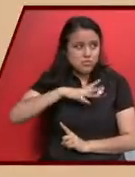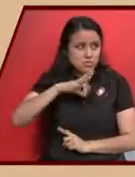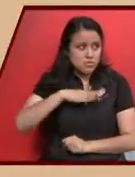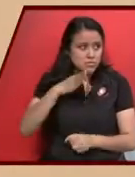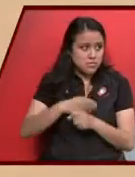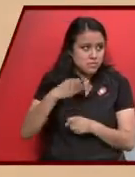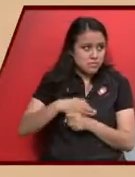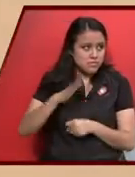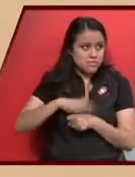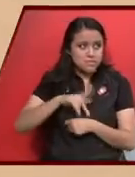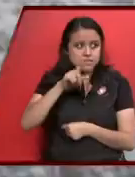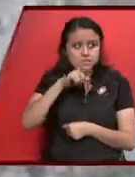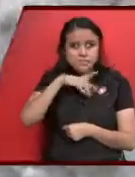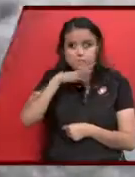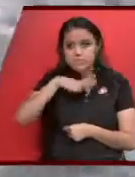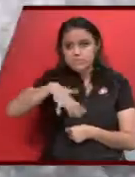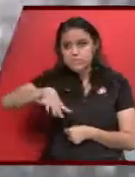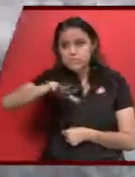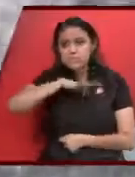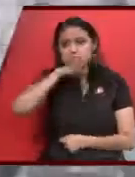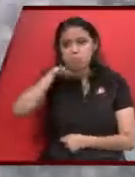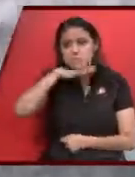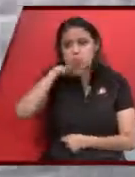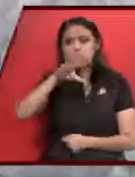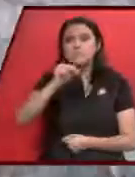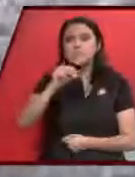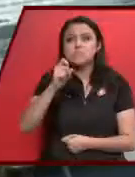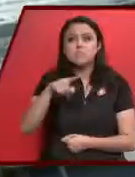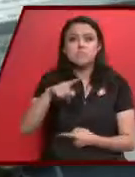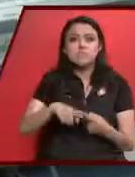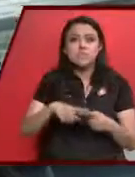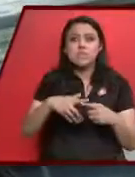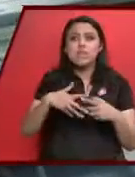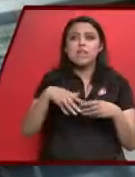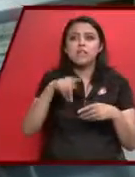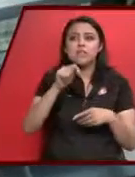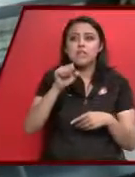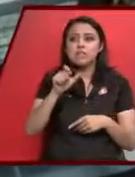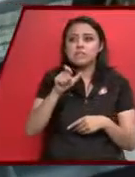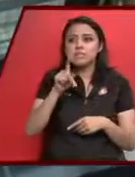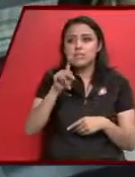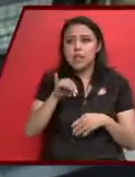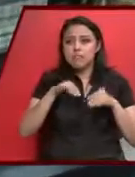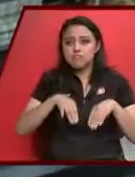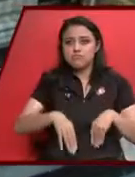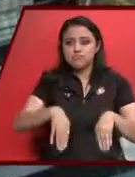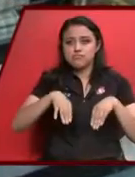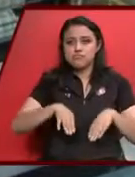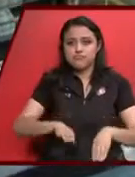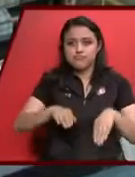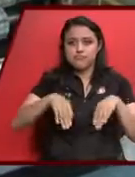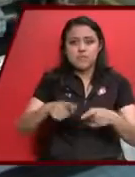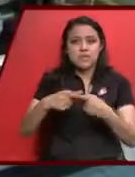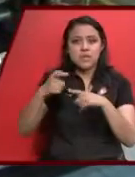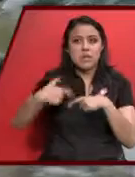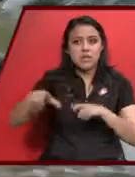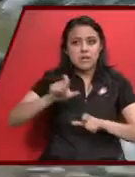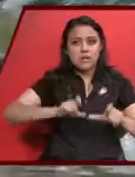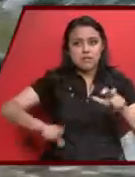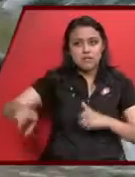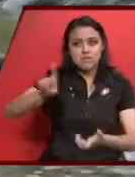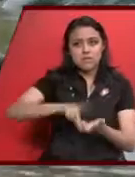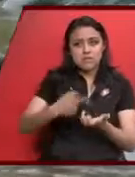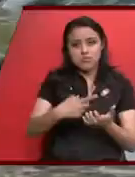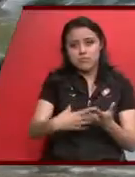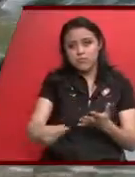más el agua después de la industria petrolera precisamente es la industria textil. Hay muchísimos residuos de químicos tóxicos que